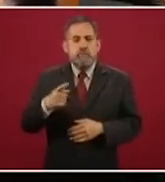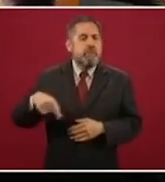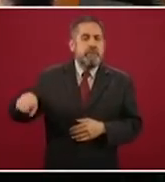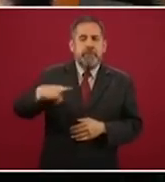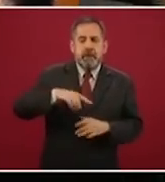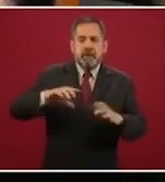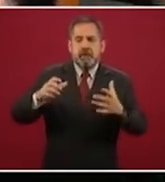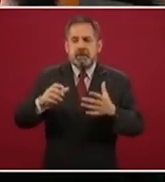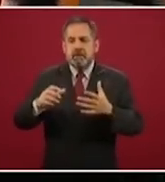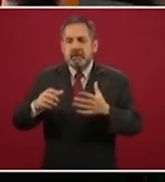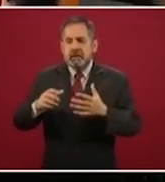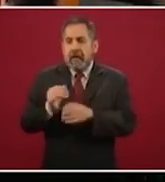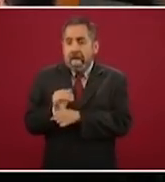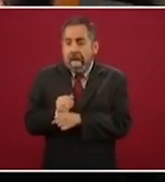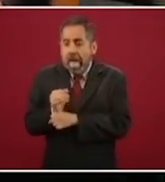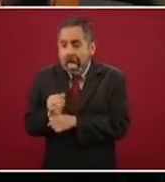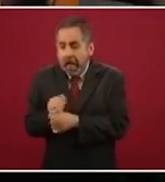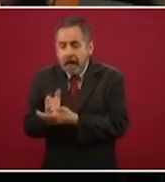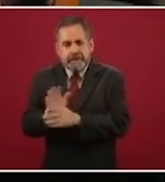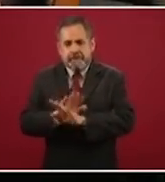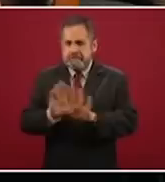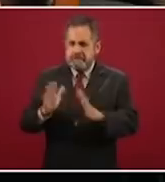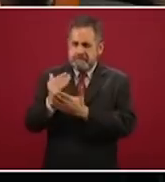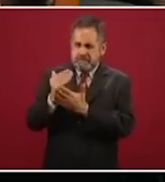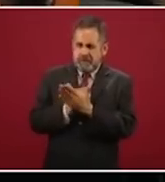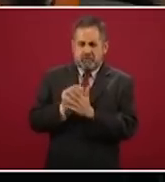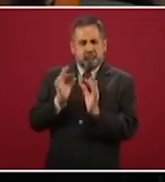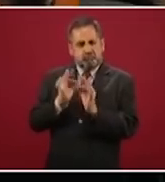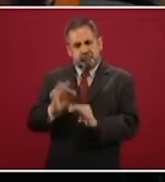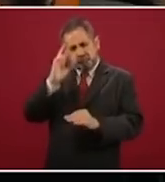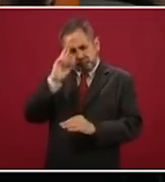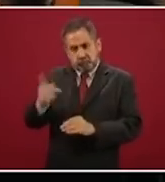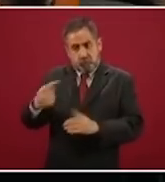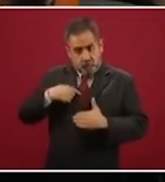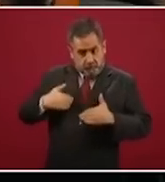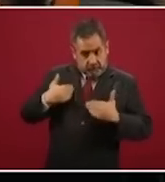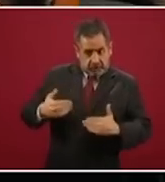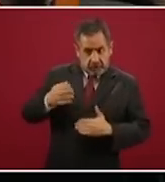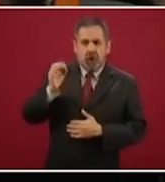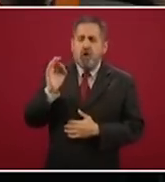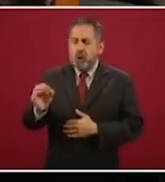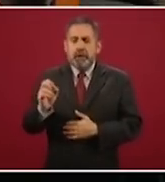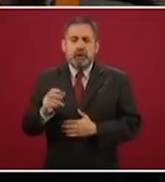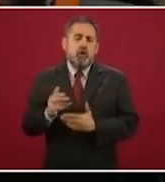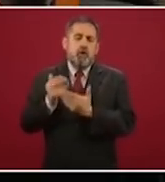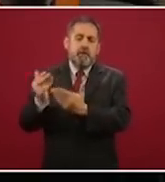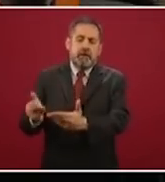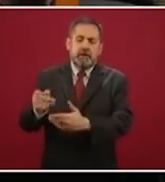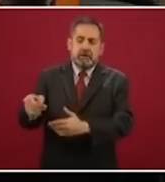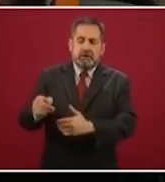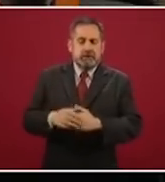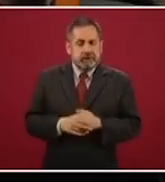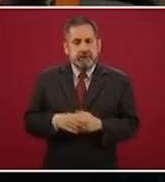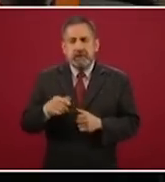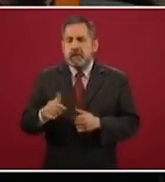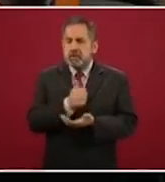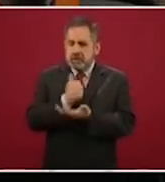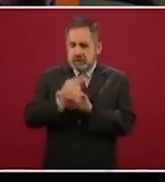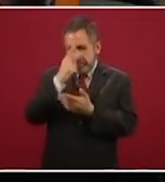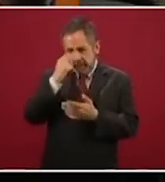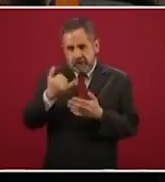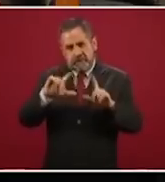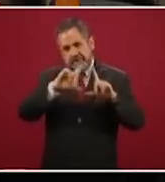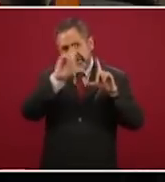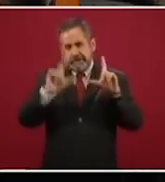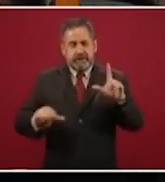sustancialmente el número de inspecciones que tienen, tanto a nivel federal y como en el caso de la Ciudad de México a nivel local. Eso